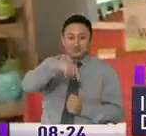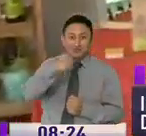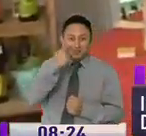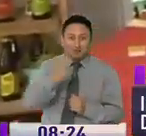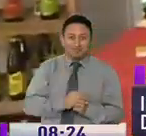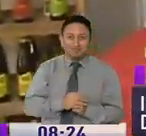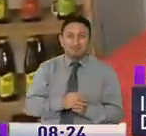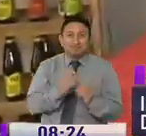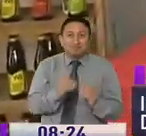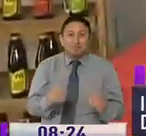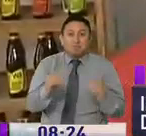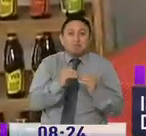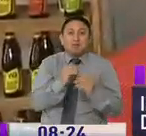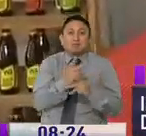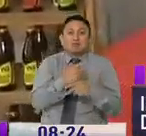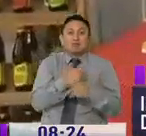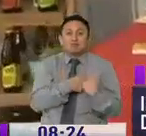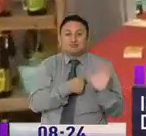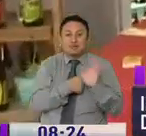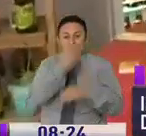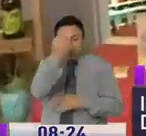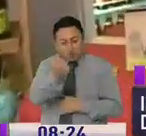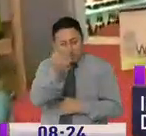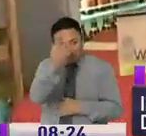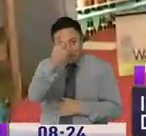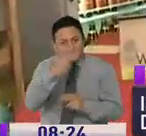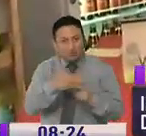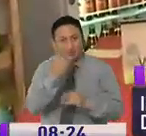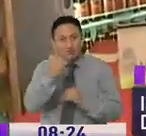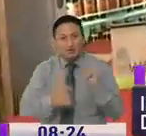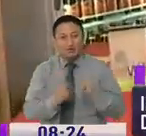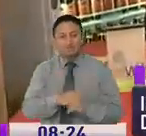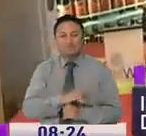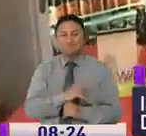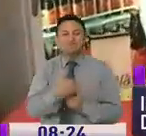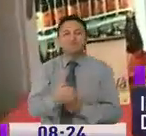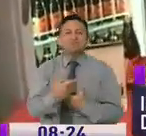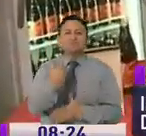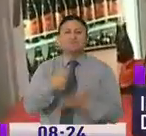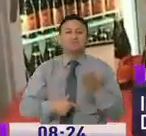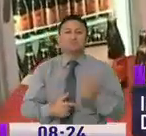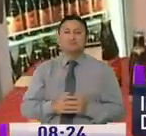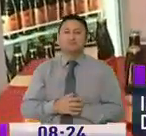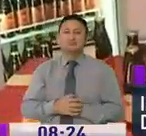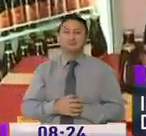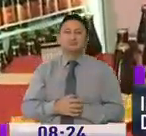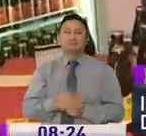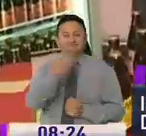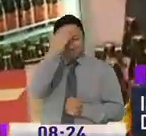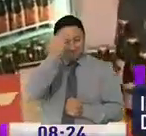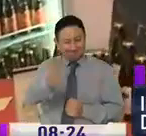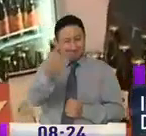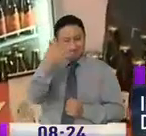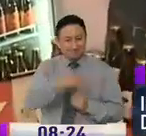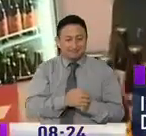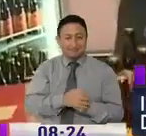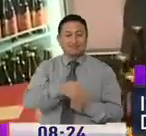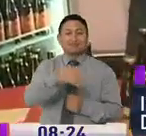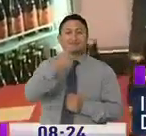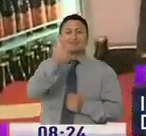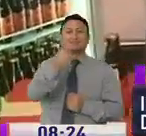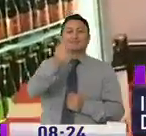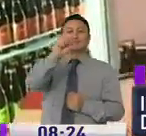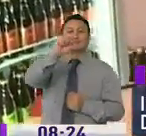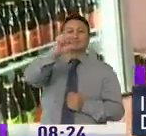acá tenemos más productos. Buenos días, ayúdame con tu nombre y apellido y cuéntame, ¿qué tenemos aquí? Hola, buenos días. Yo me llamo Sofía